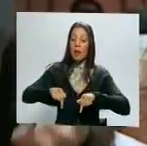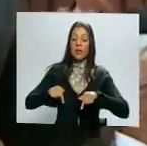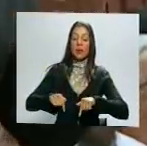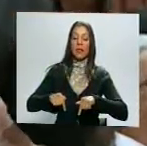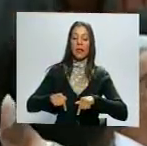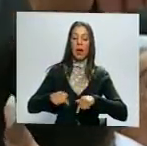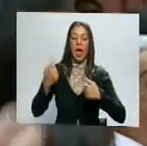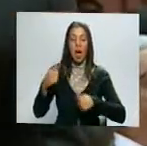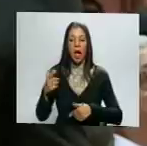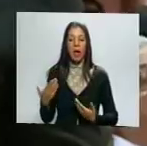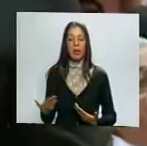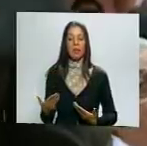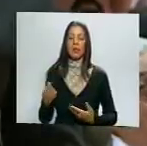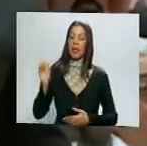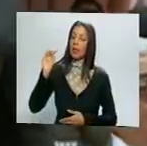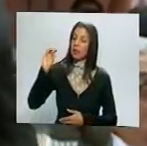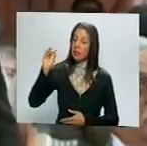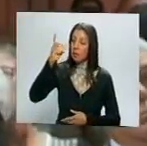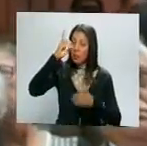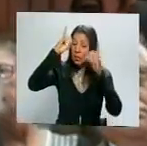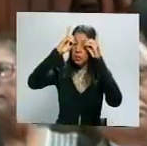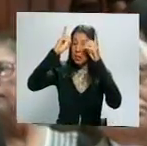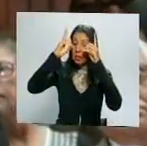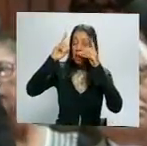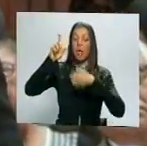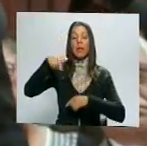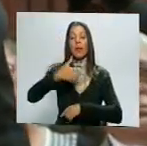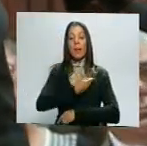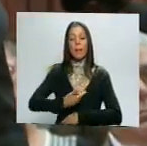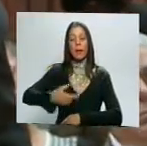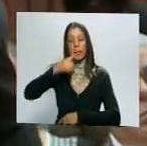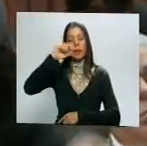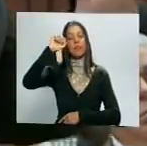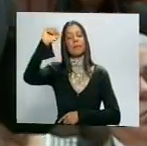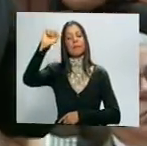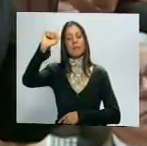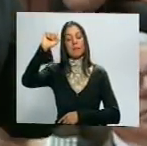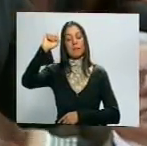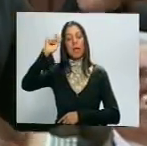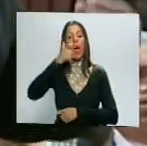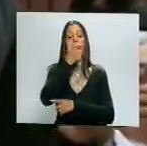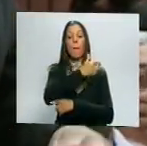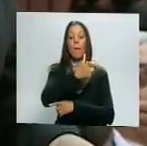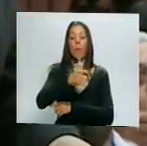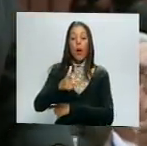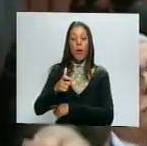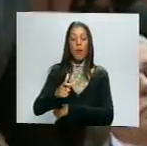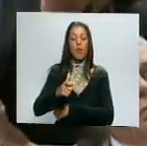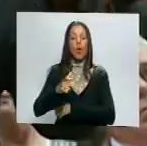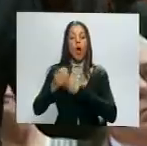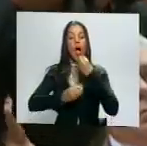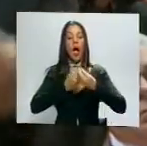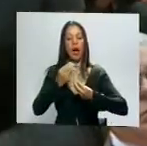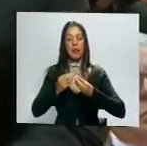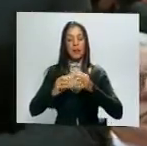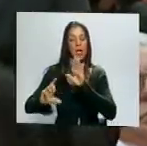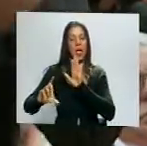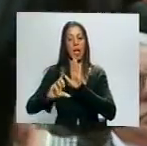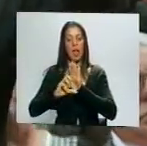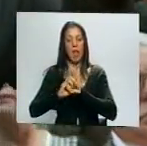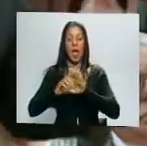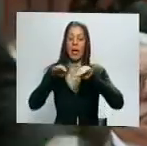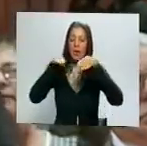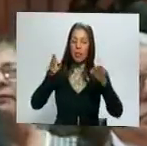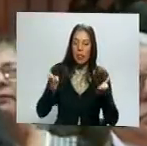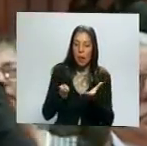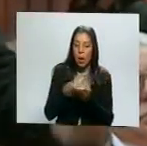también se lo hago extensivo al presidente de la República, Nicolás Maduro, el pueblo constituyente, el pueblo que distribuye, el